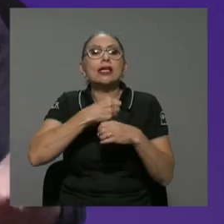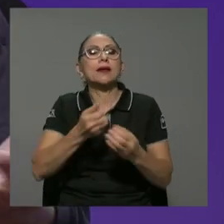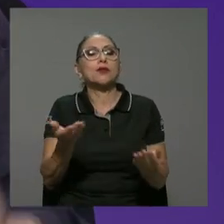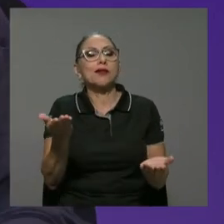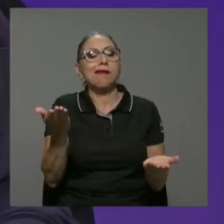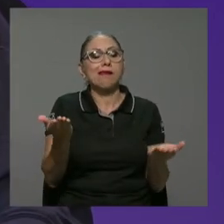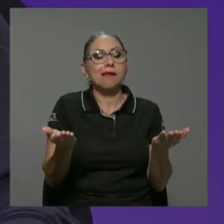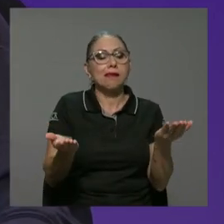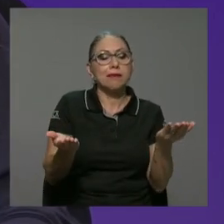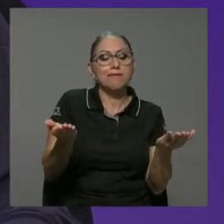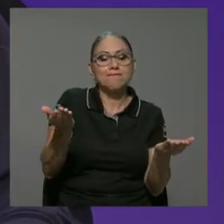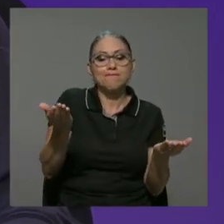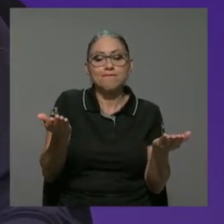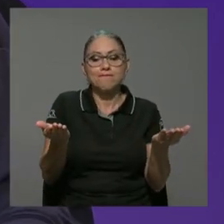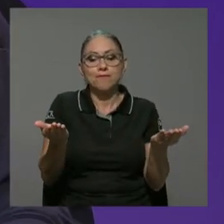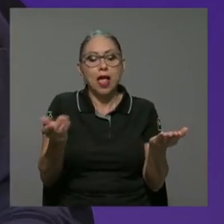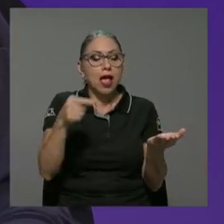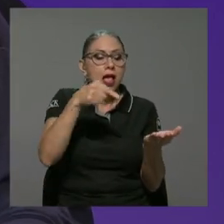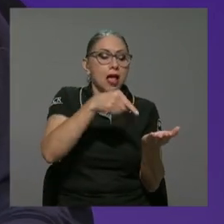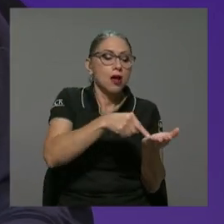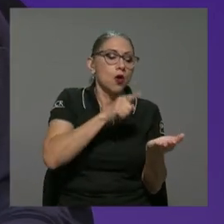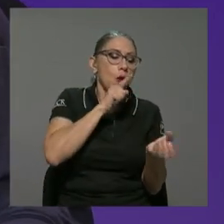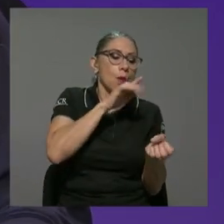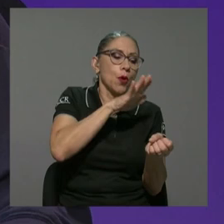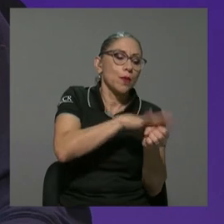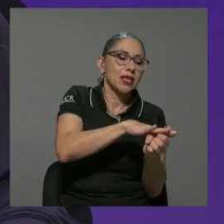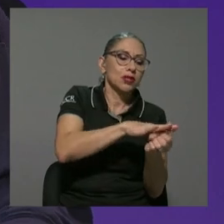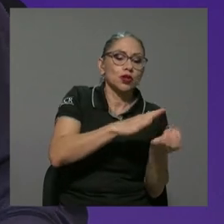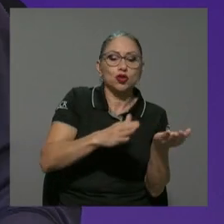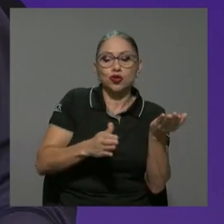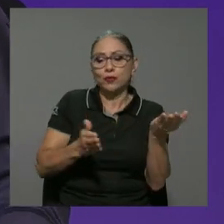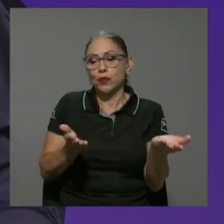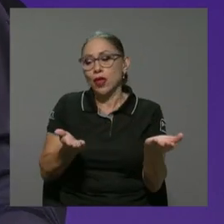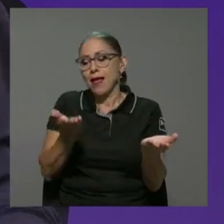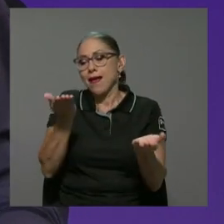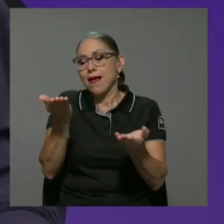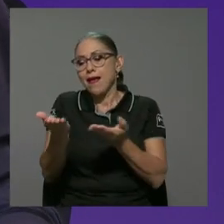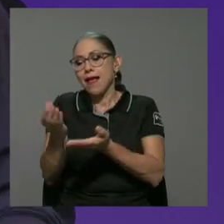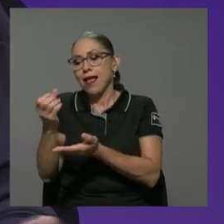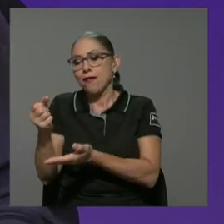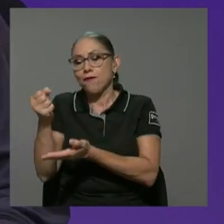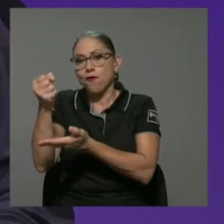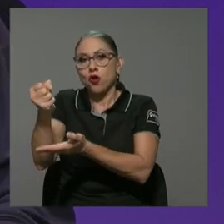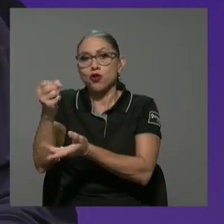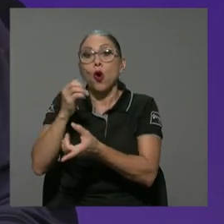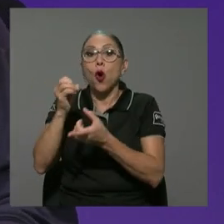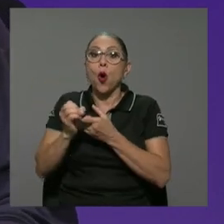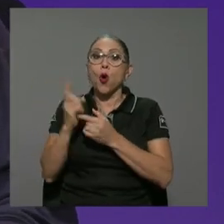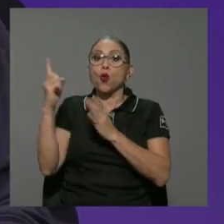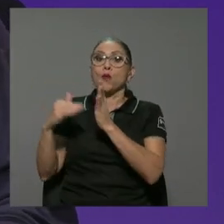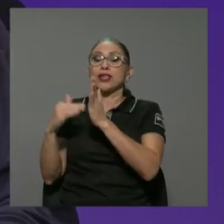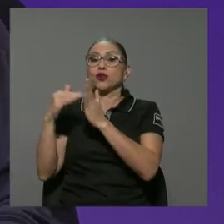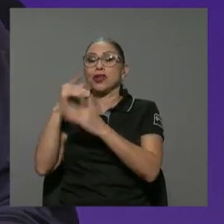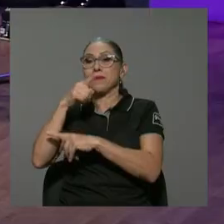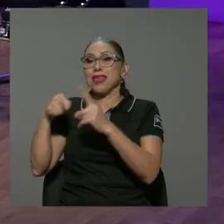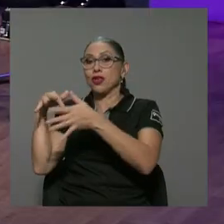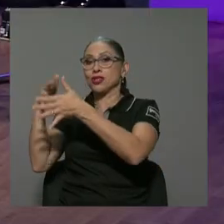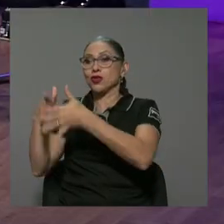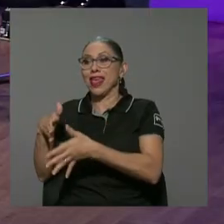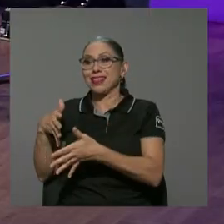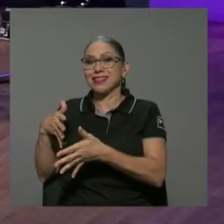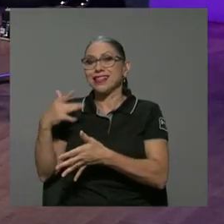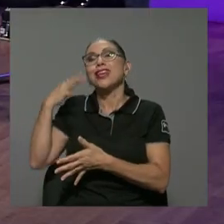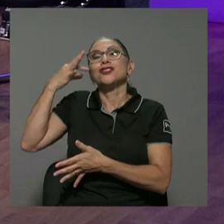compromisos frente al fondo o 1,5 millones de estudiantes, pues a mí es de este lado donde me parece que se